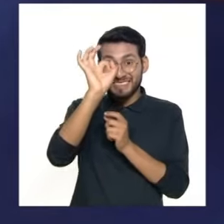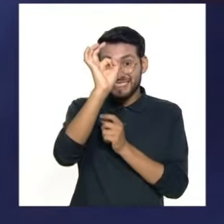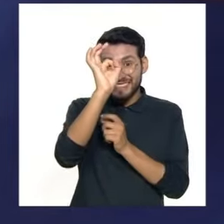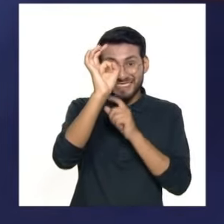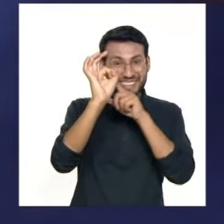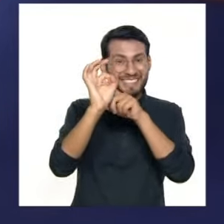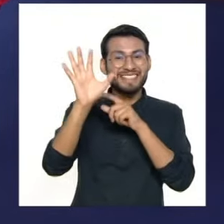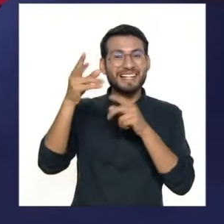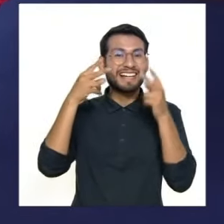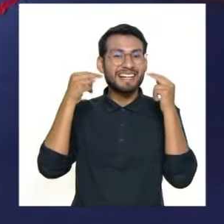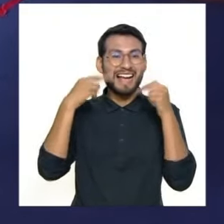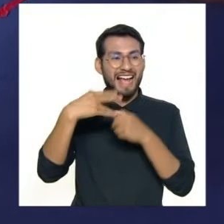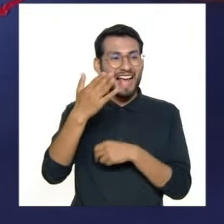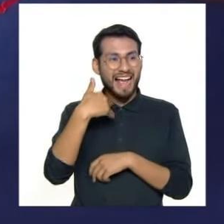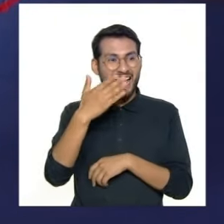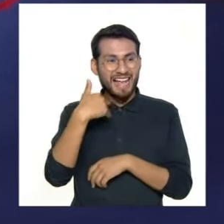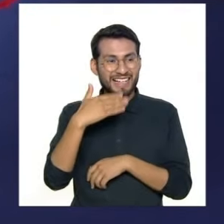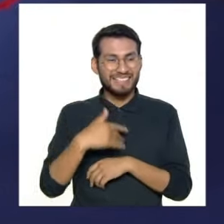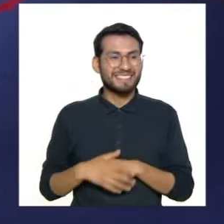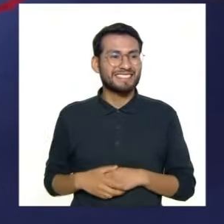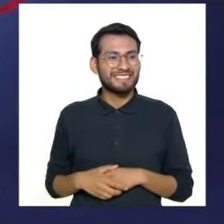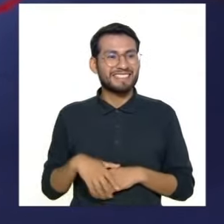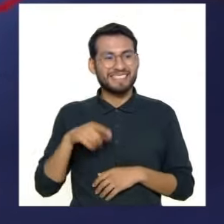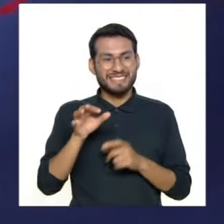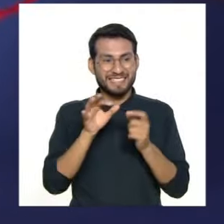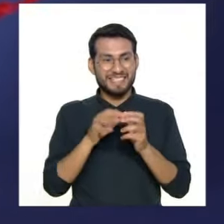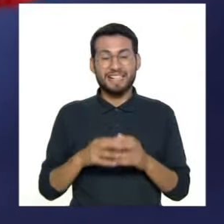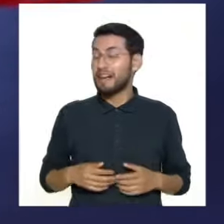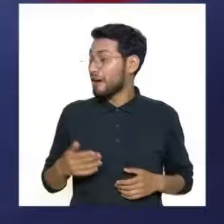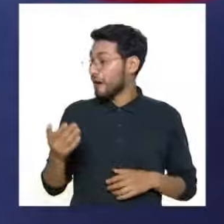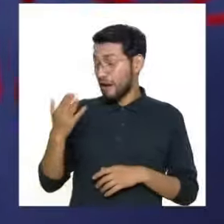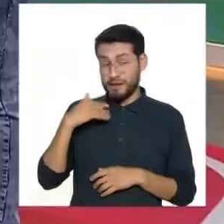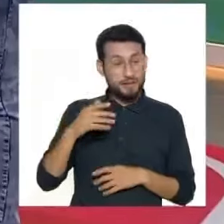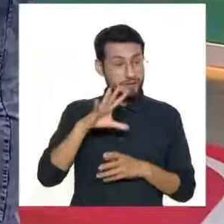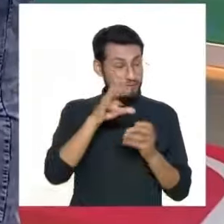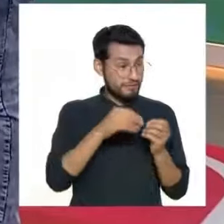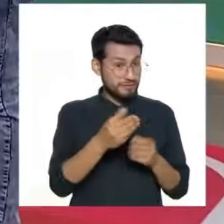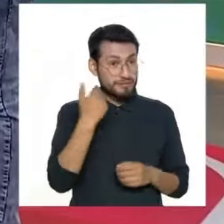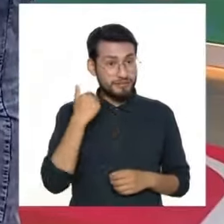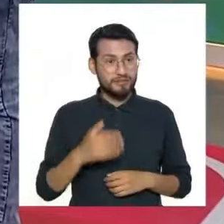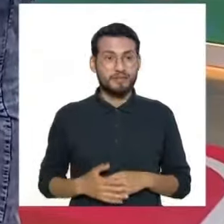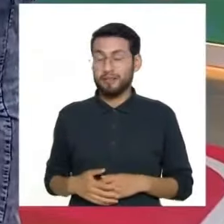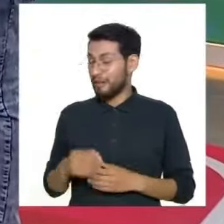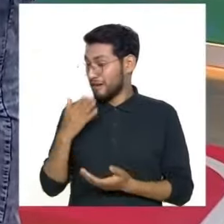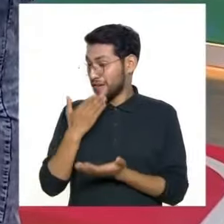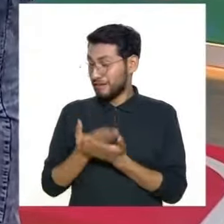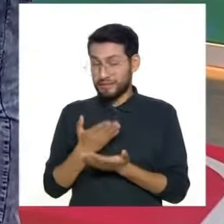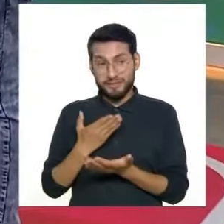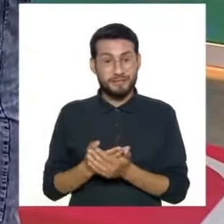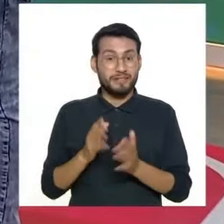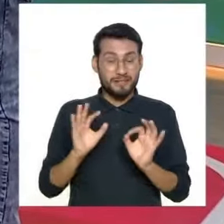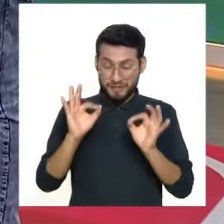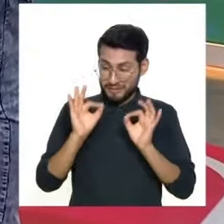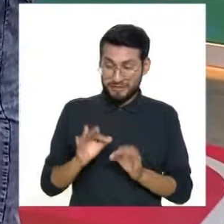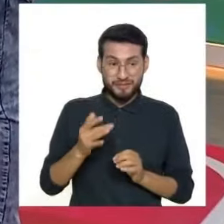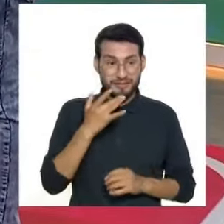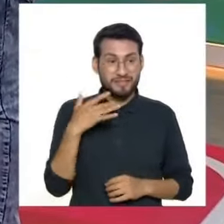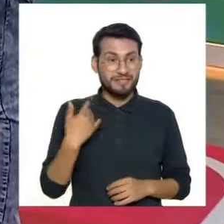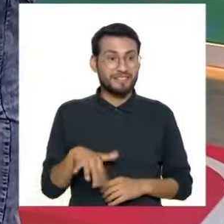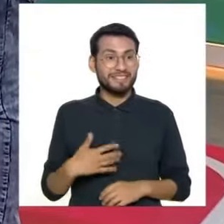ají charapita aquí tienes el aich charapita y aquí ya tien pero tienes que comerlo con el ají charapita vamos a probarlo como tiene que ser